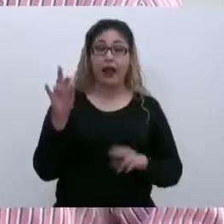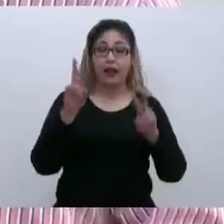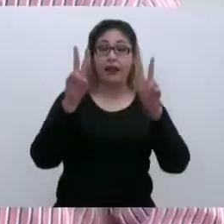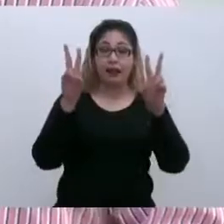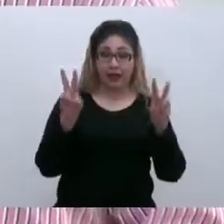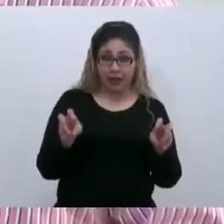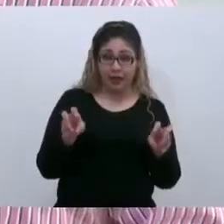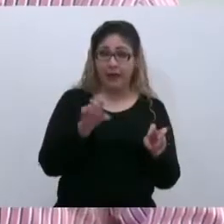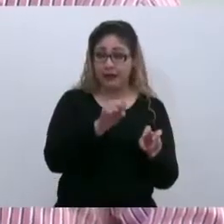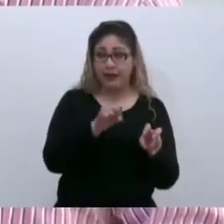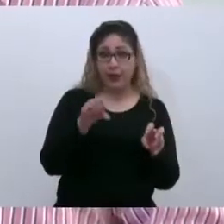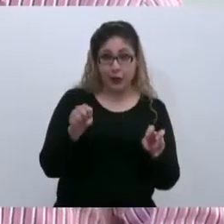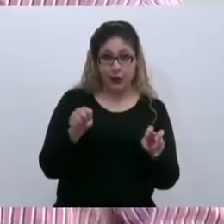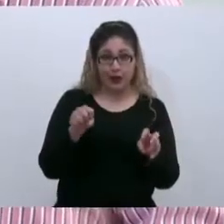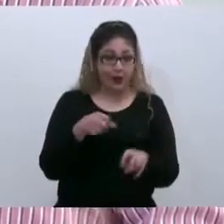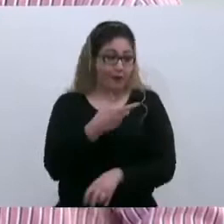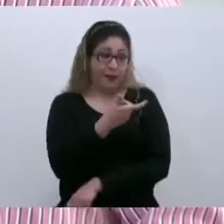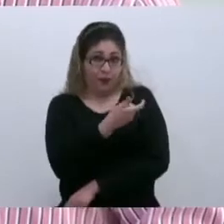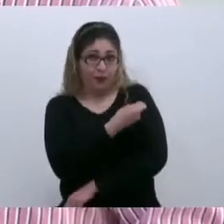abasto de vacunas.